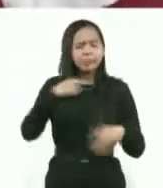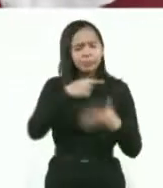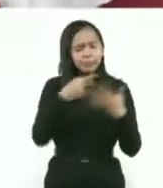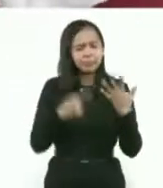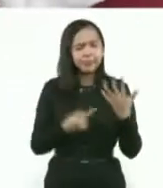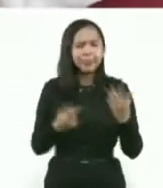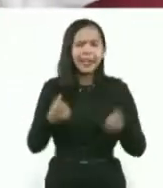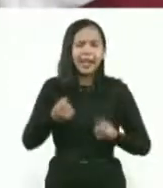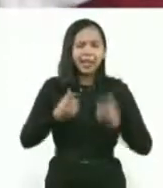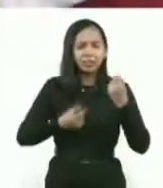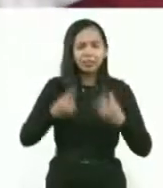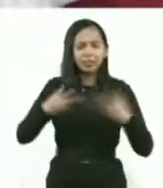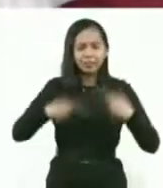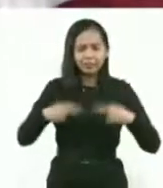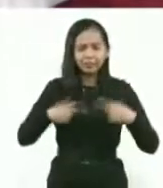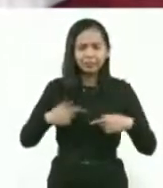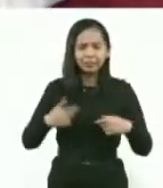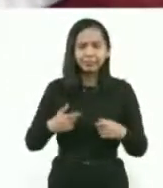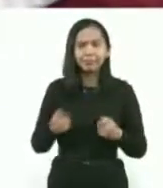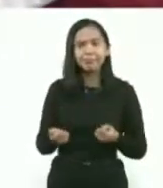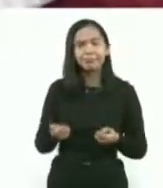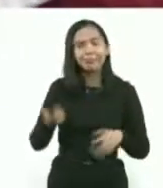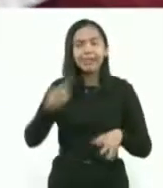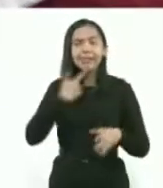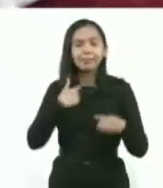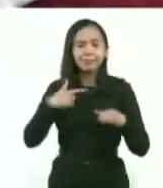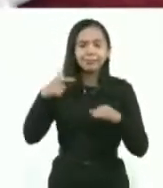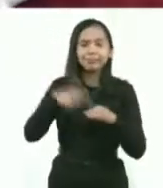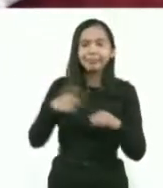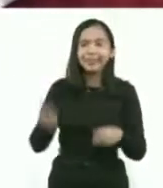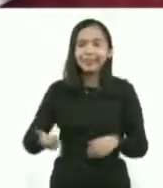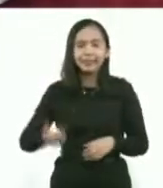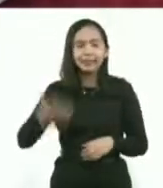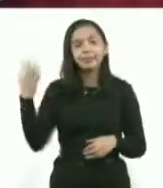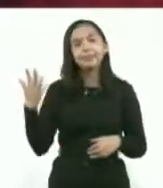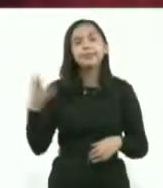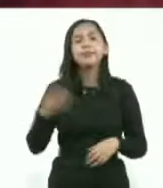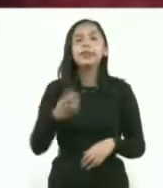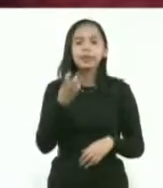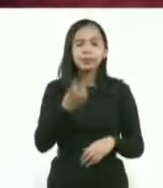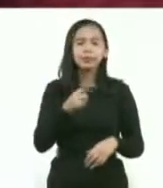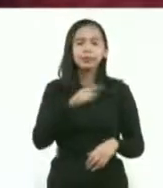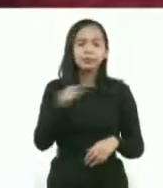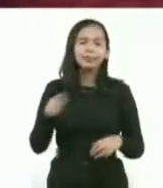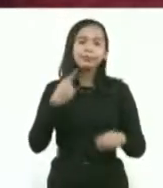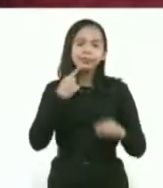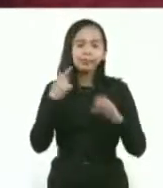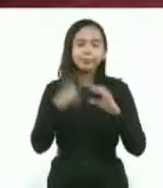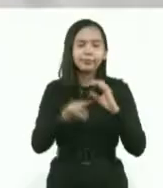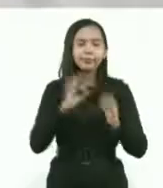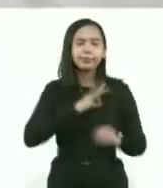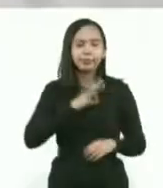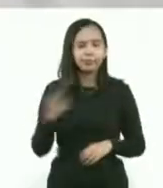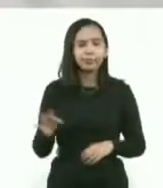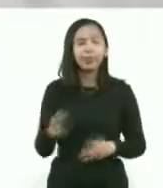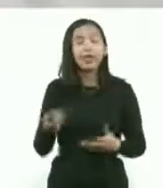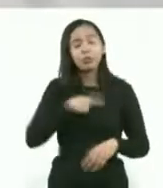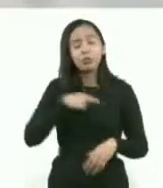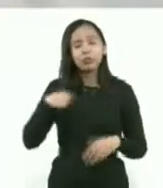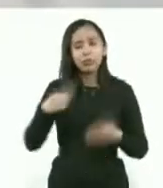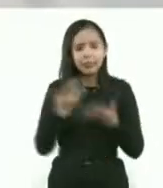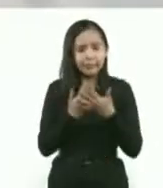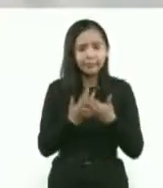por la experiencia en otras partes del país, les ha tomado de 6 meses a 1 año. Esperemos que ninguna